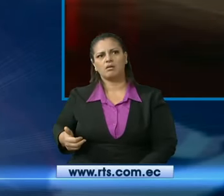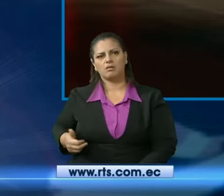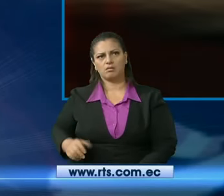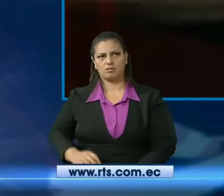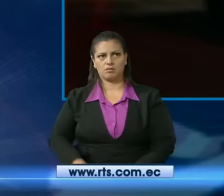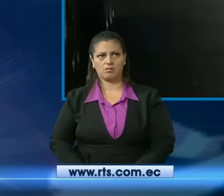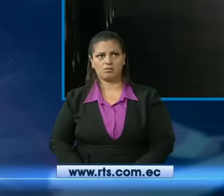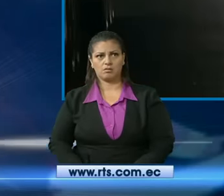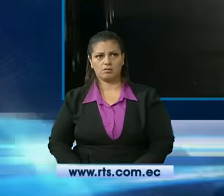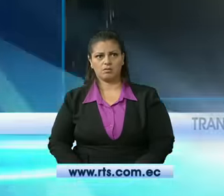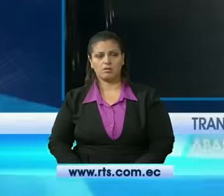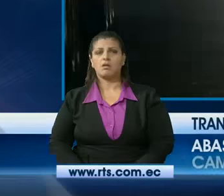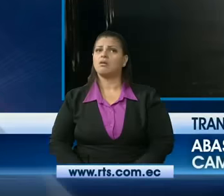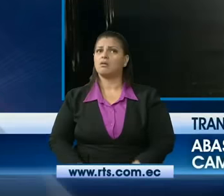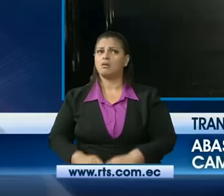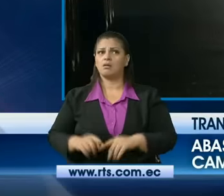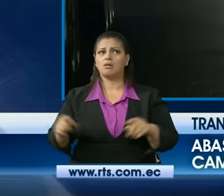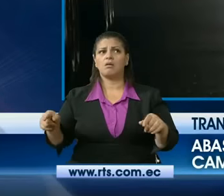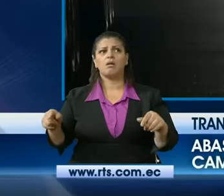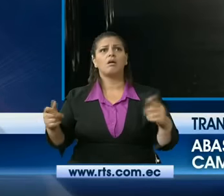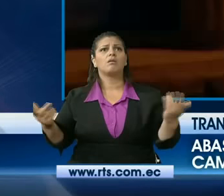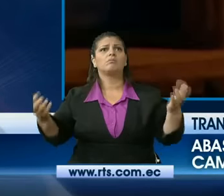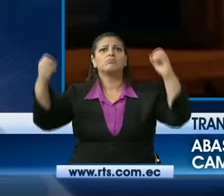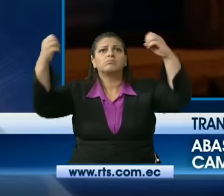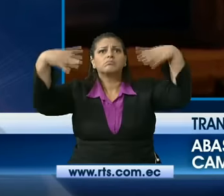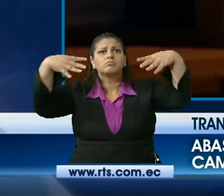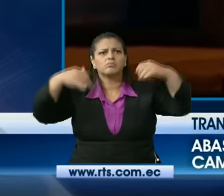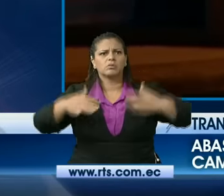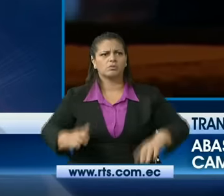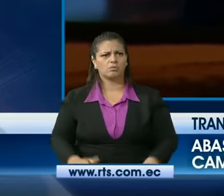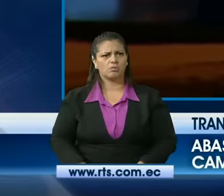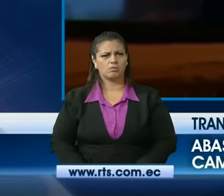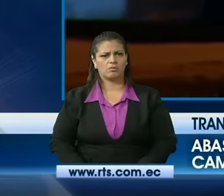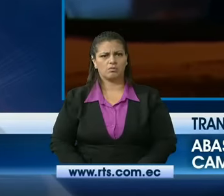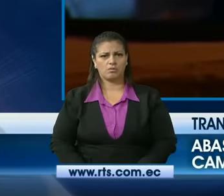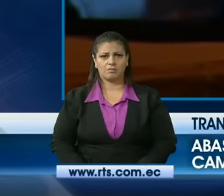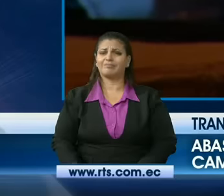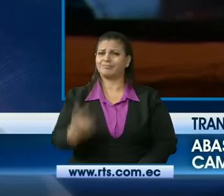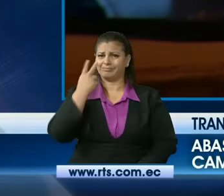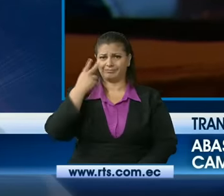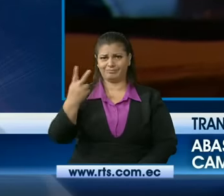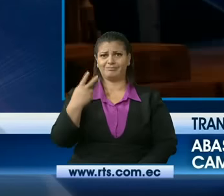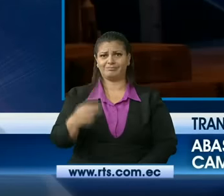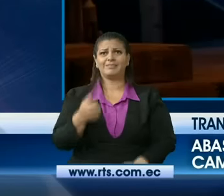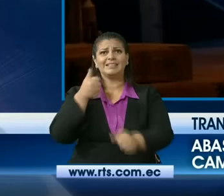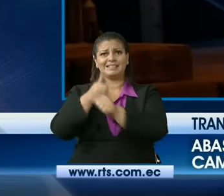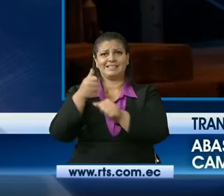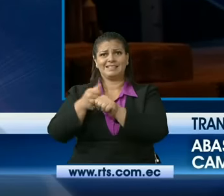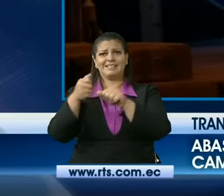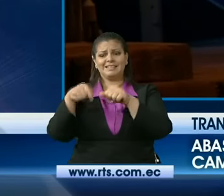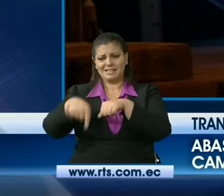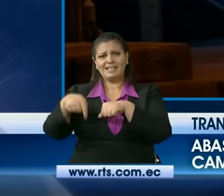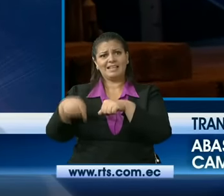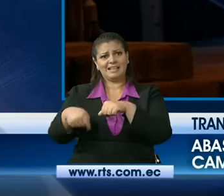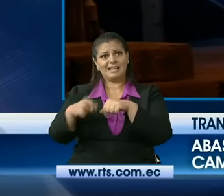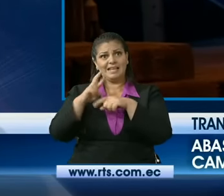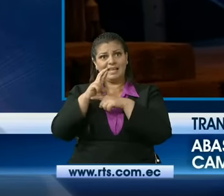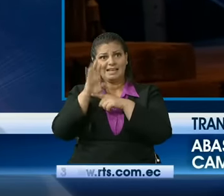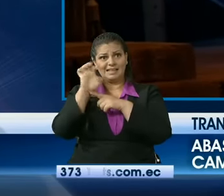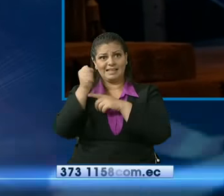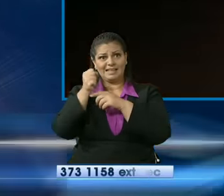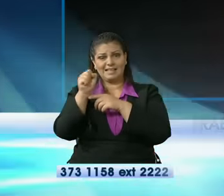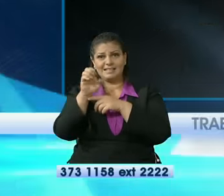cortarla. Esos. Se paran aquí, se ponen en doble columna, dejan los carros donde les da la gana, se bajan a comer por aquí en unos sitios que hay para